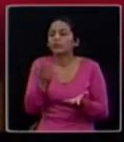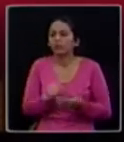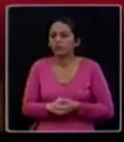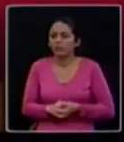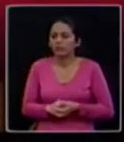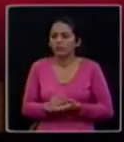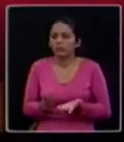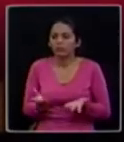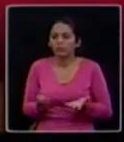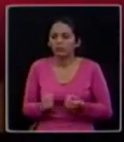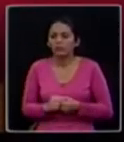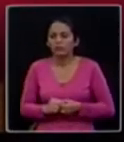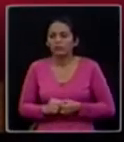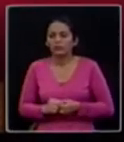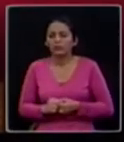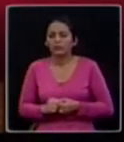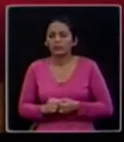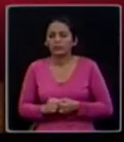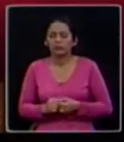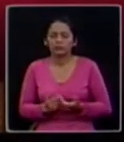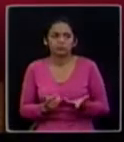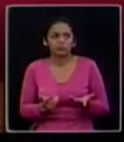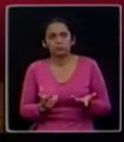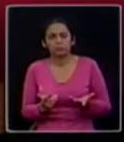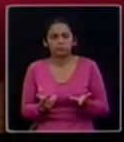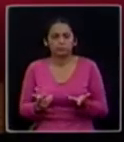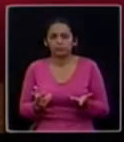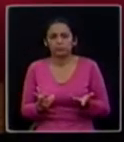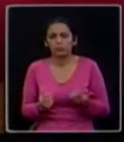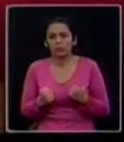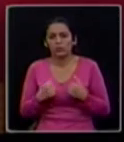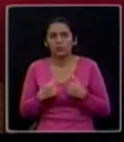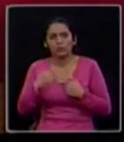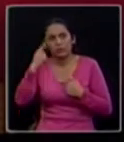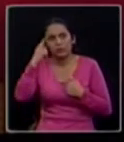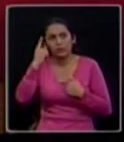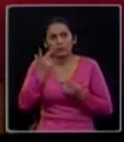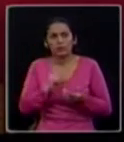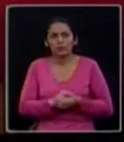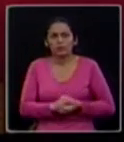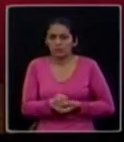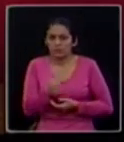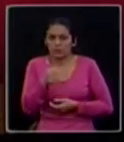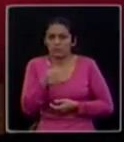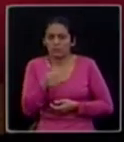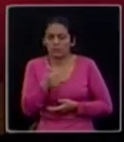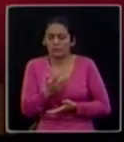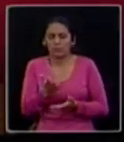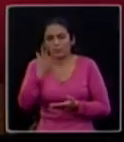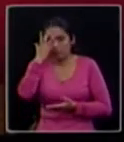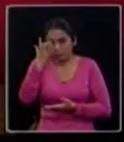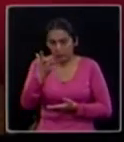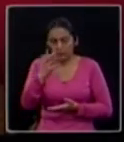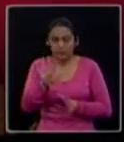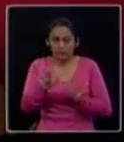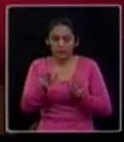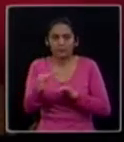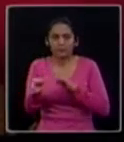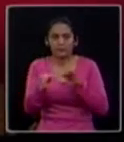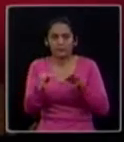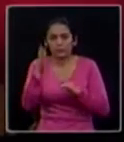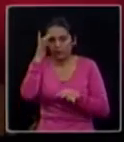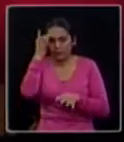de este Frente de Lucha contra la Corrupción? Yo lo veo muy pertinente. ¿Y por qué lo veo muy pertinente, estimado Javier? Porque